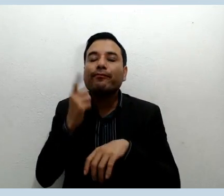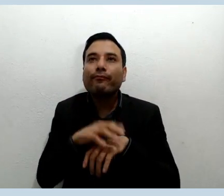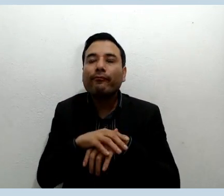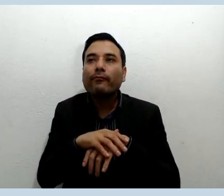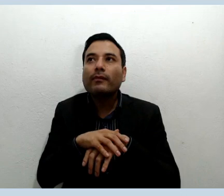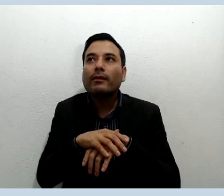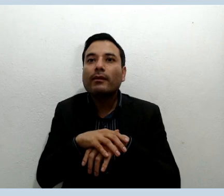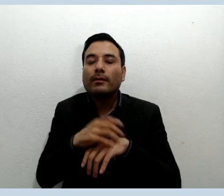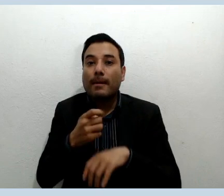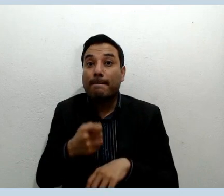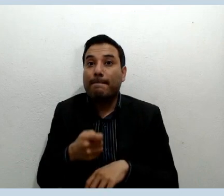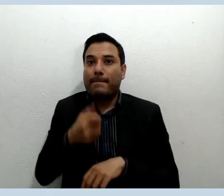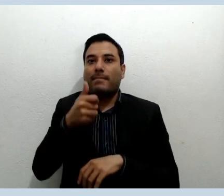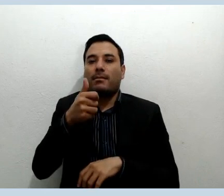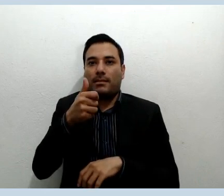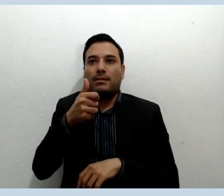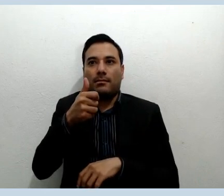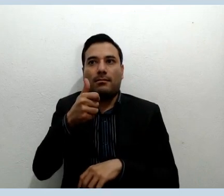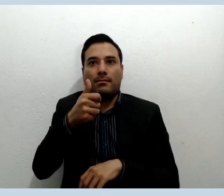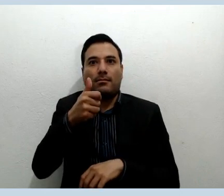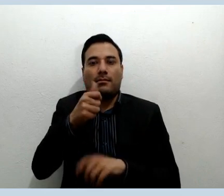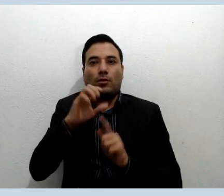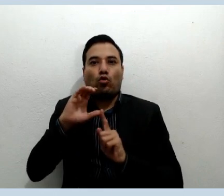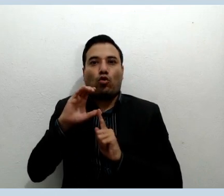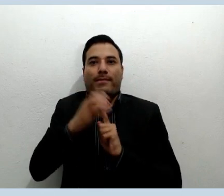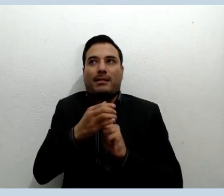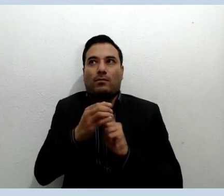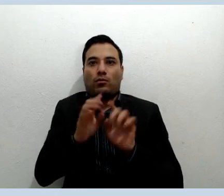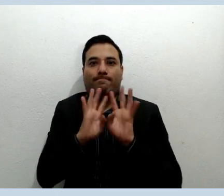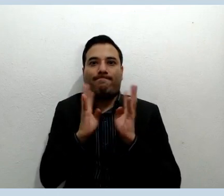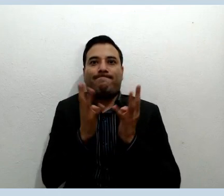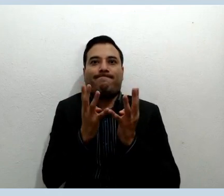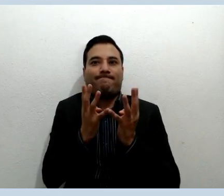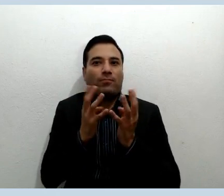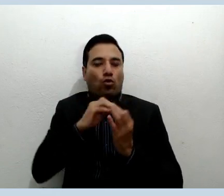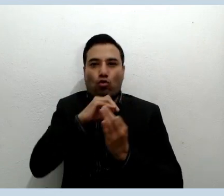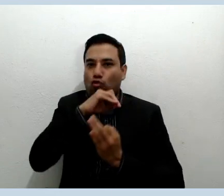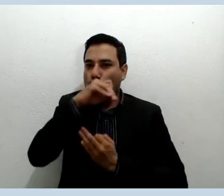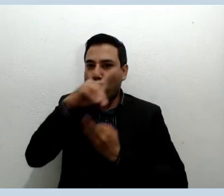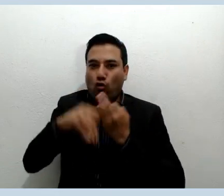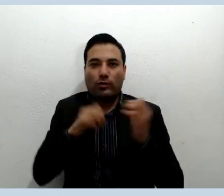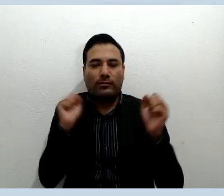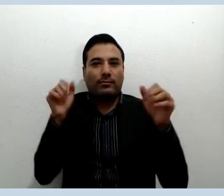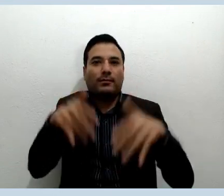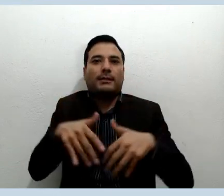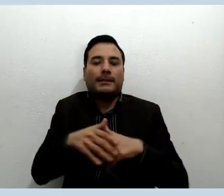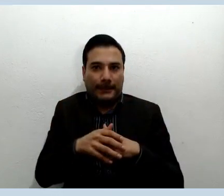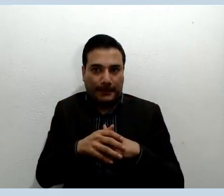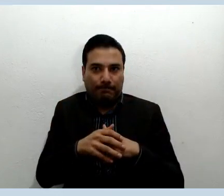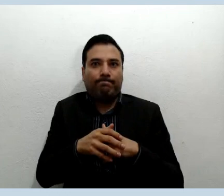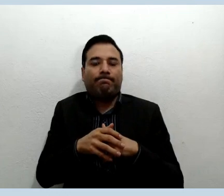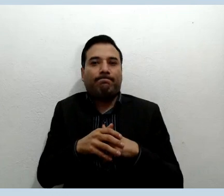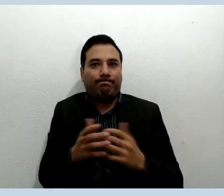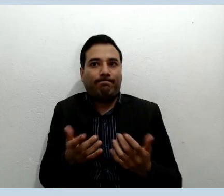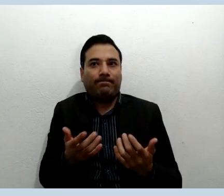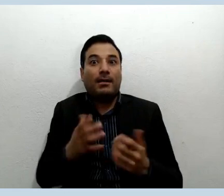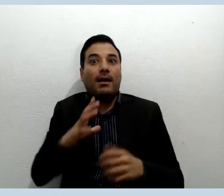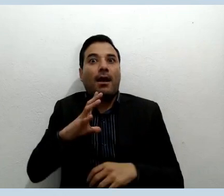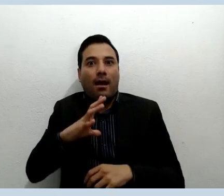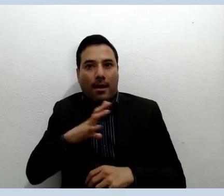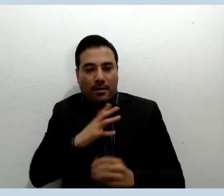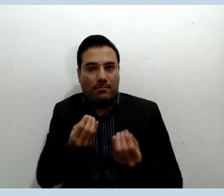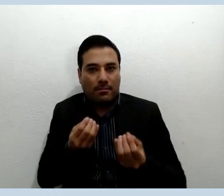creo que estuvimos la comitiva junta así O sea éramos como jóvenes a la muestra y comitiva